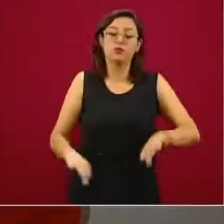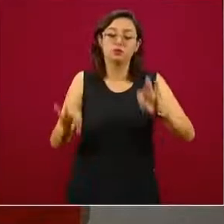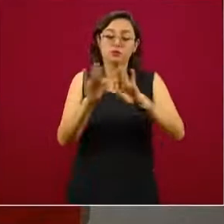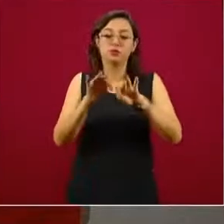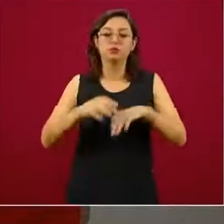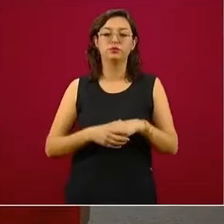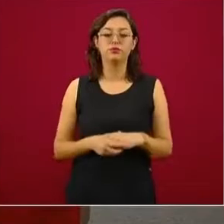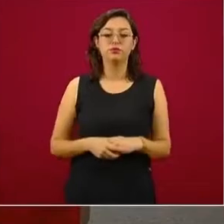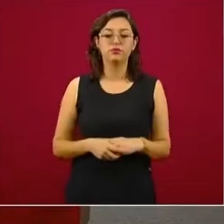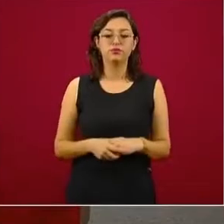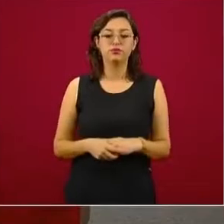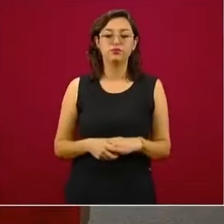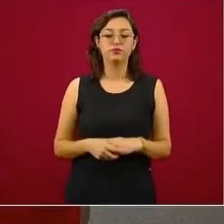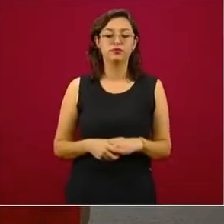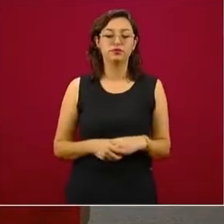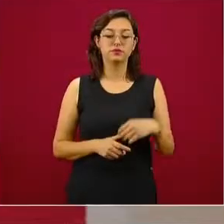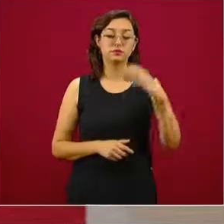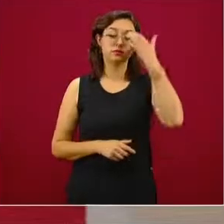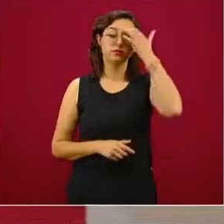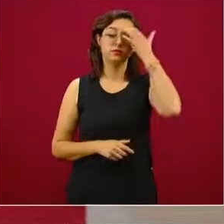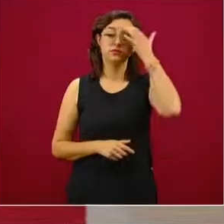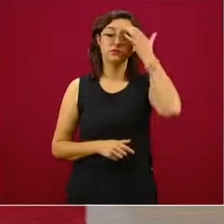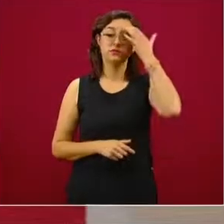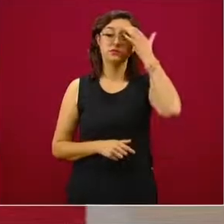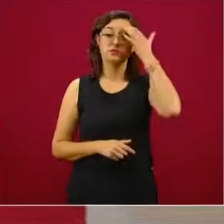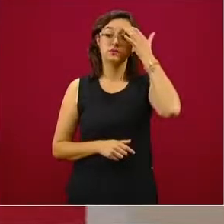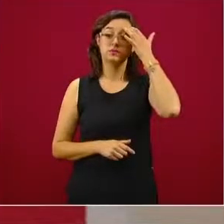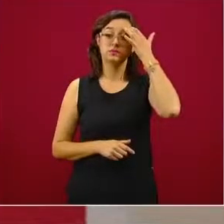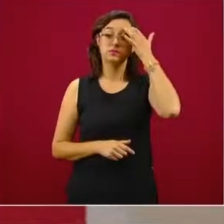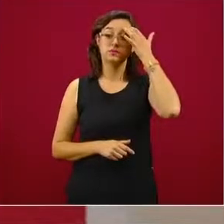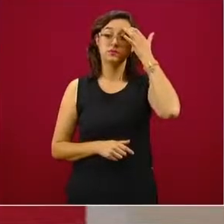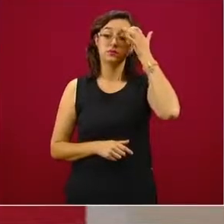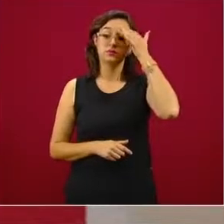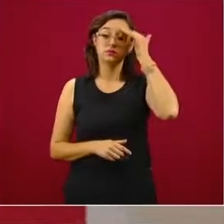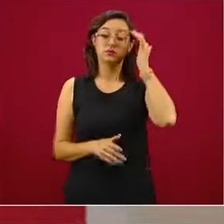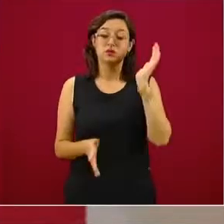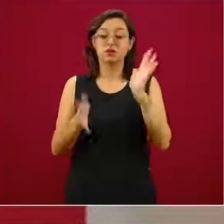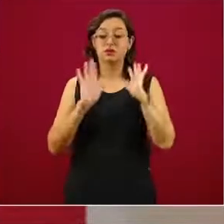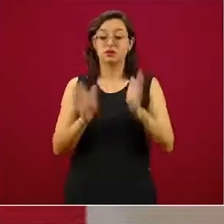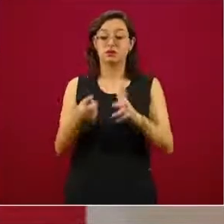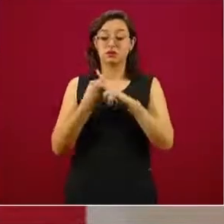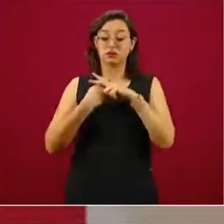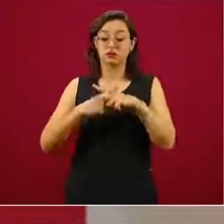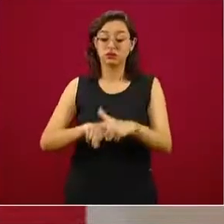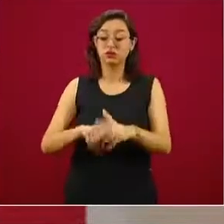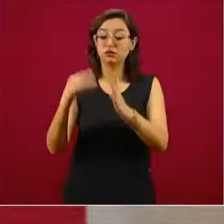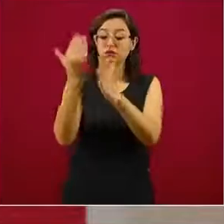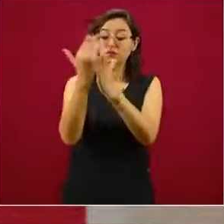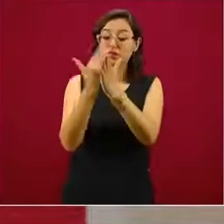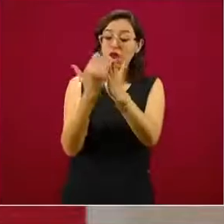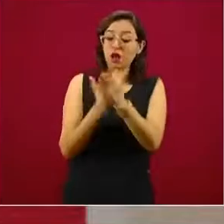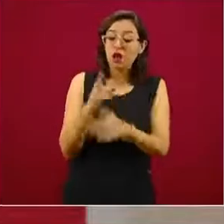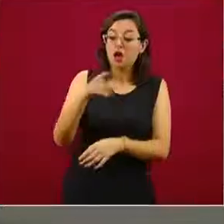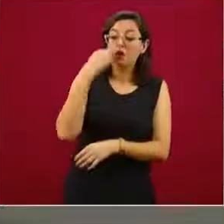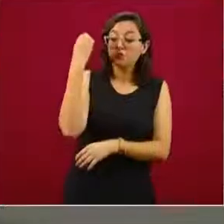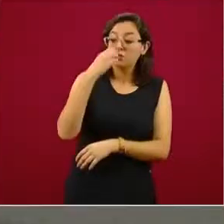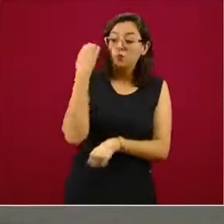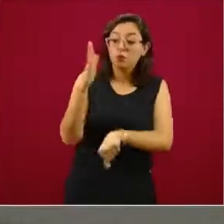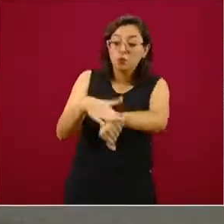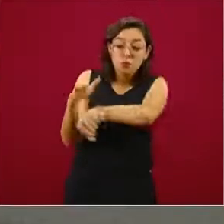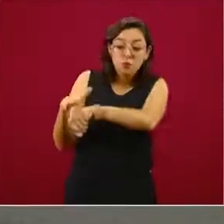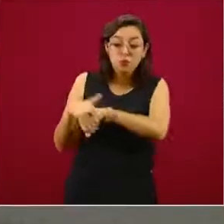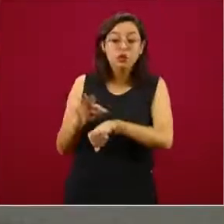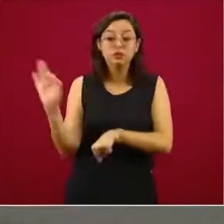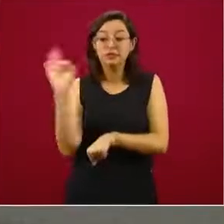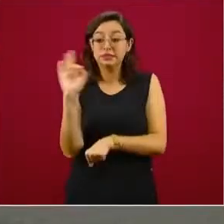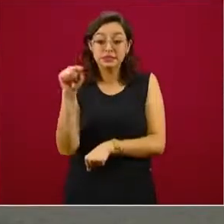Le estamos haciendo una guía y lineamientos a las escuelas para que en aquellos casos extremos en